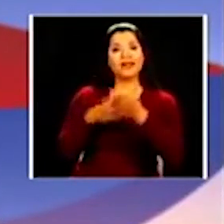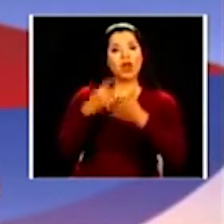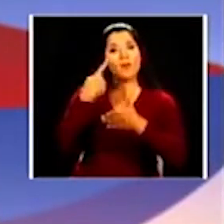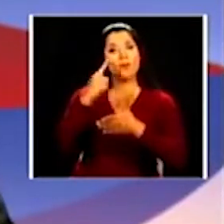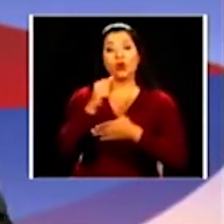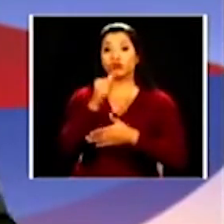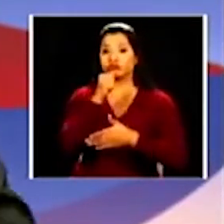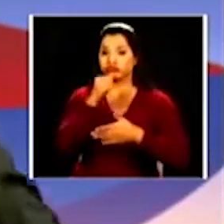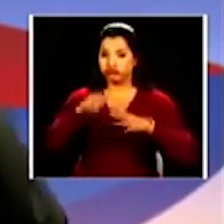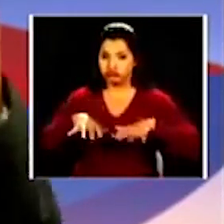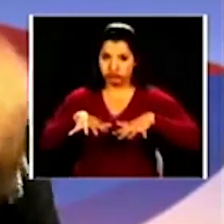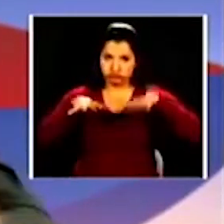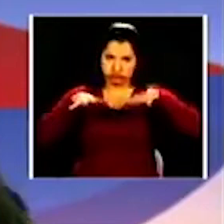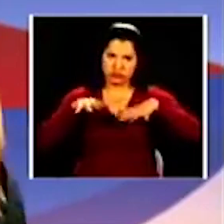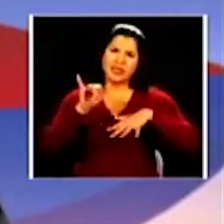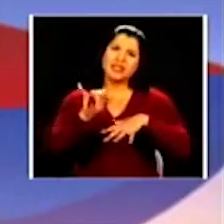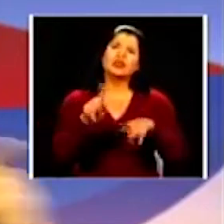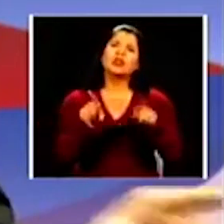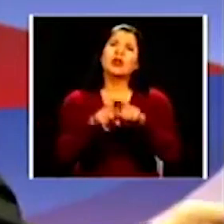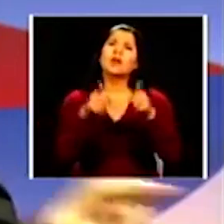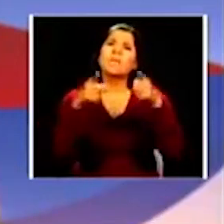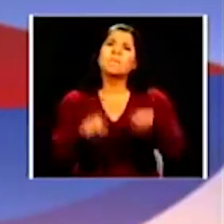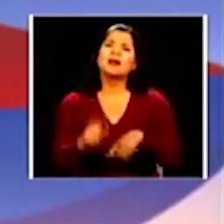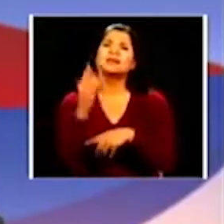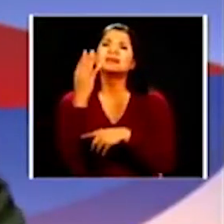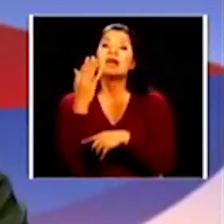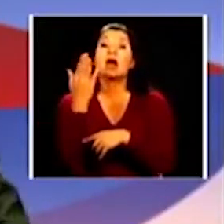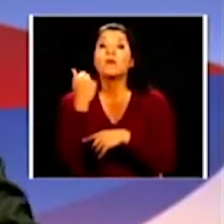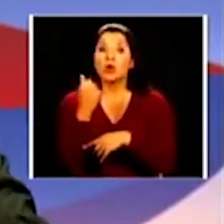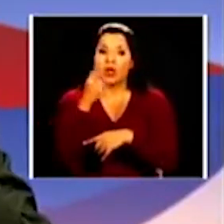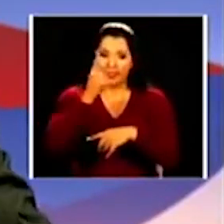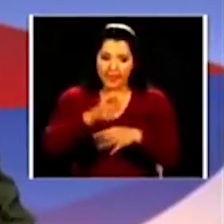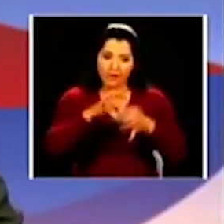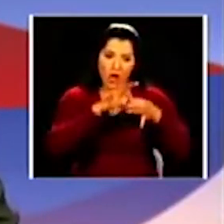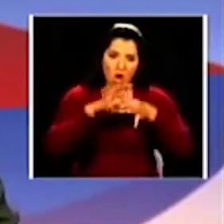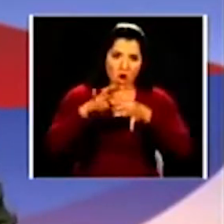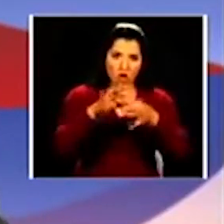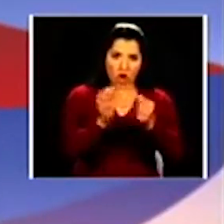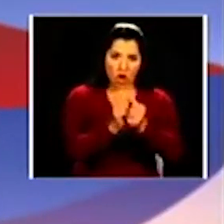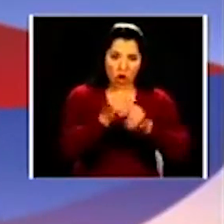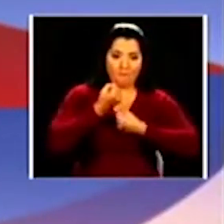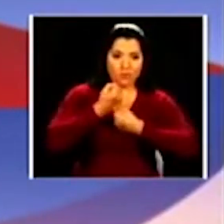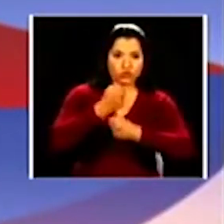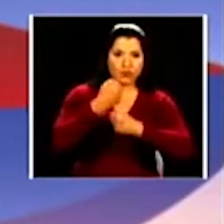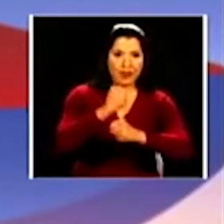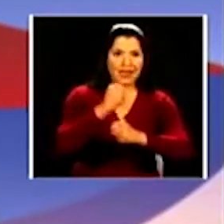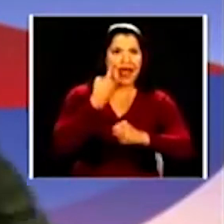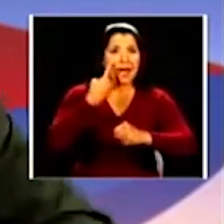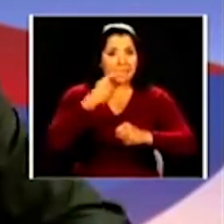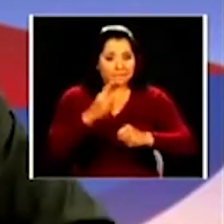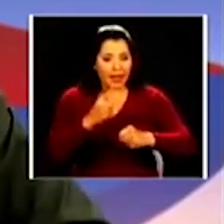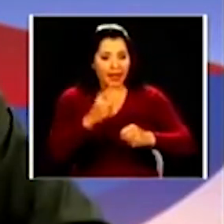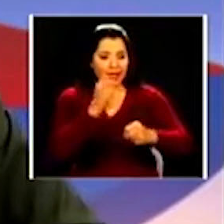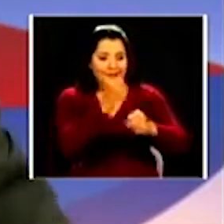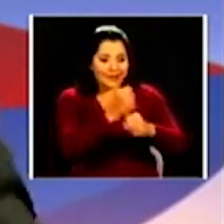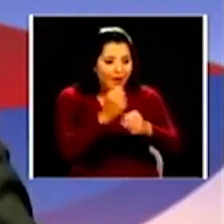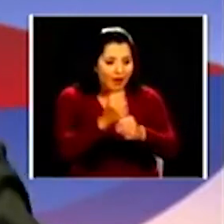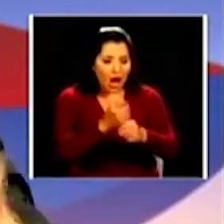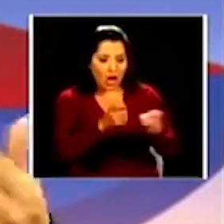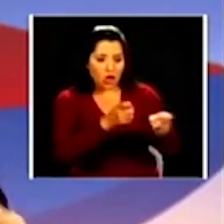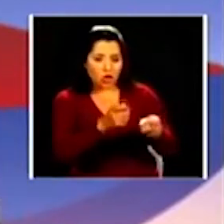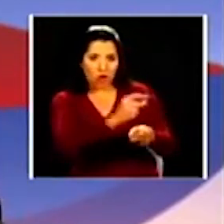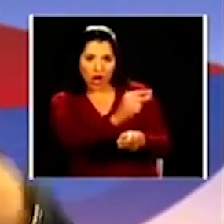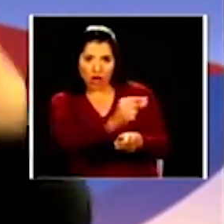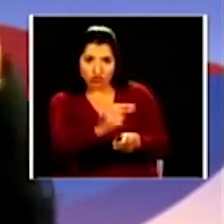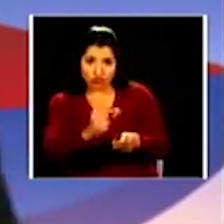esto pasa también por un constante trabajo en coordinación con las municipalidades de dragado de los ríos, en coordinación con la Comisión Nacional de Emergencias,